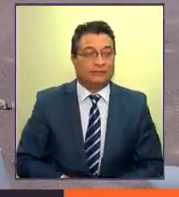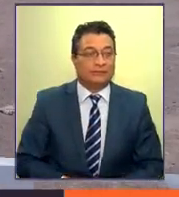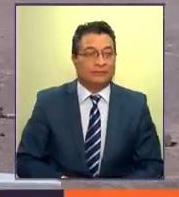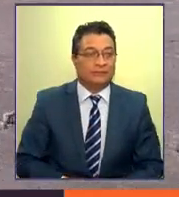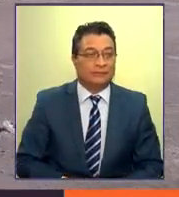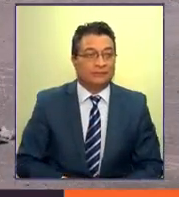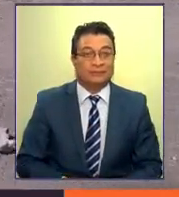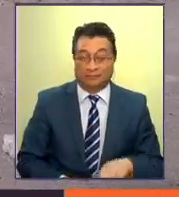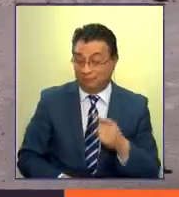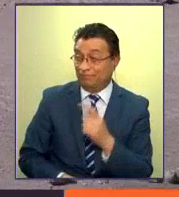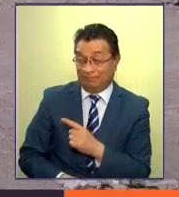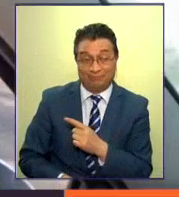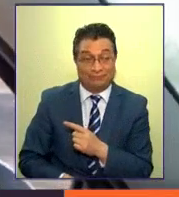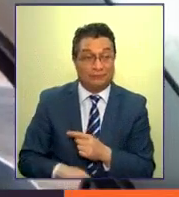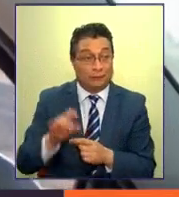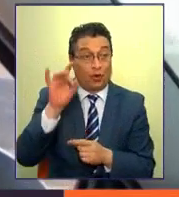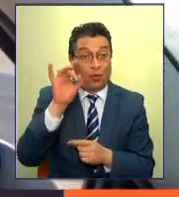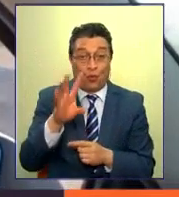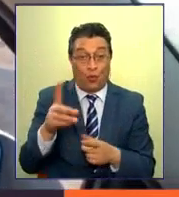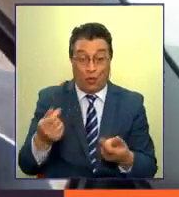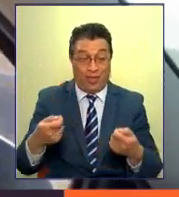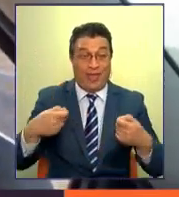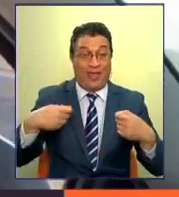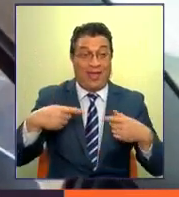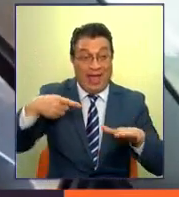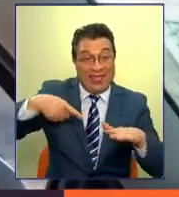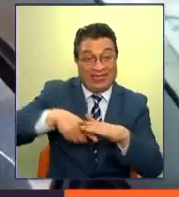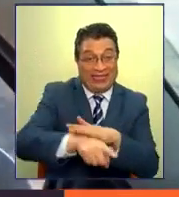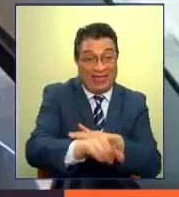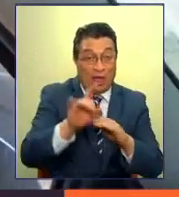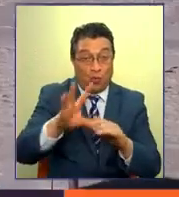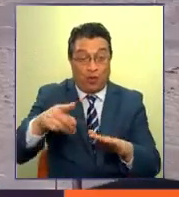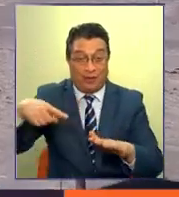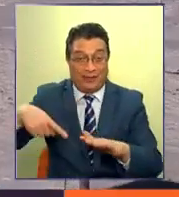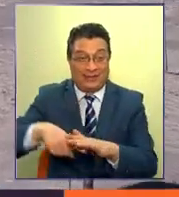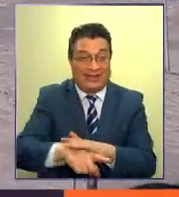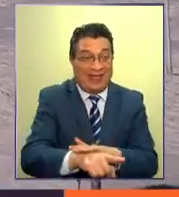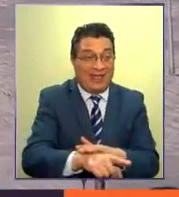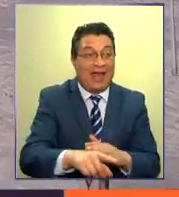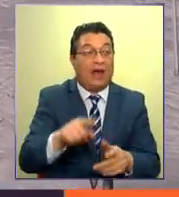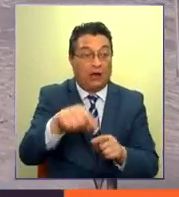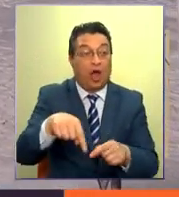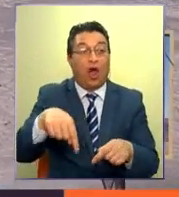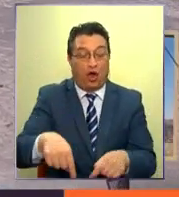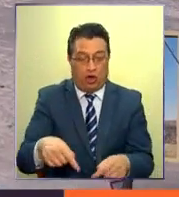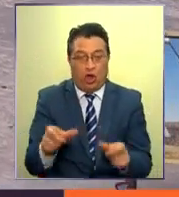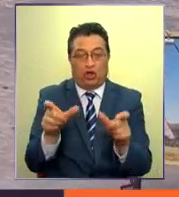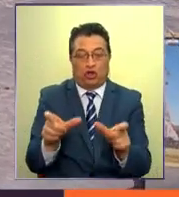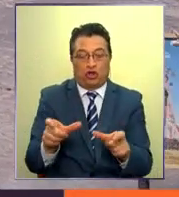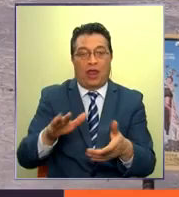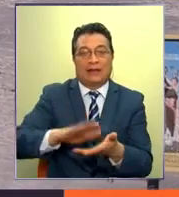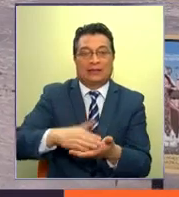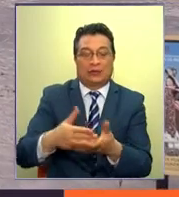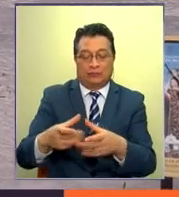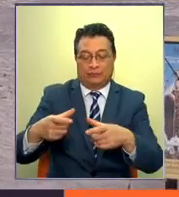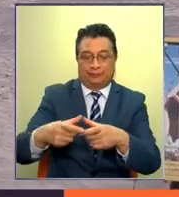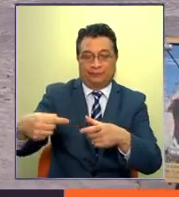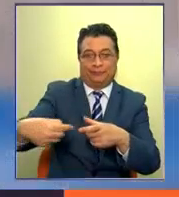Y esta es su única entrada. En el lugar hoy existe un control sanitario de